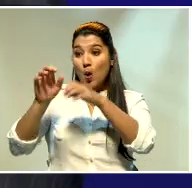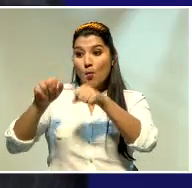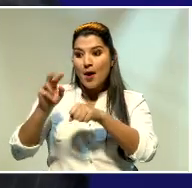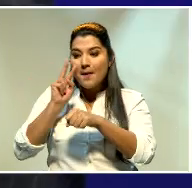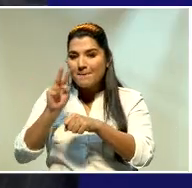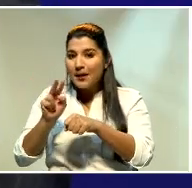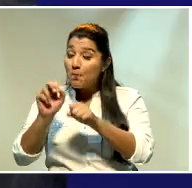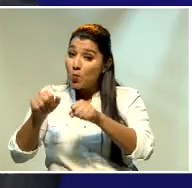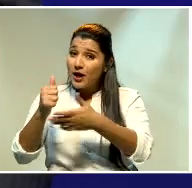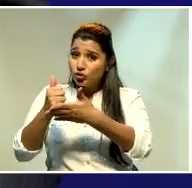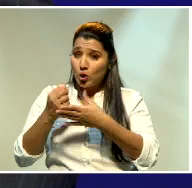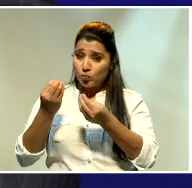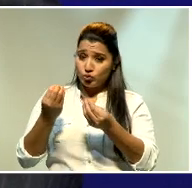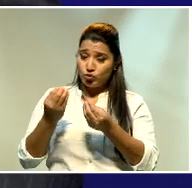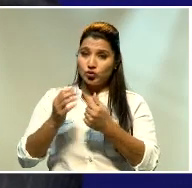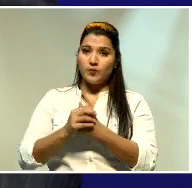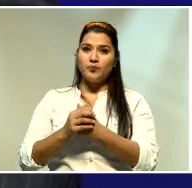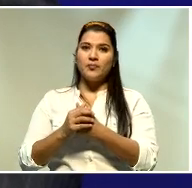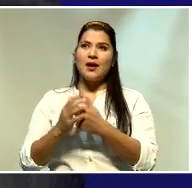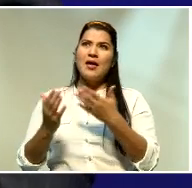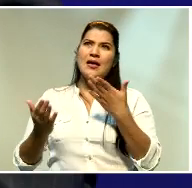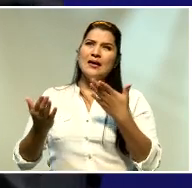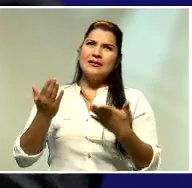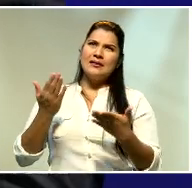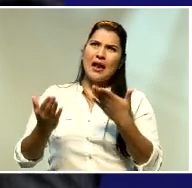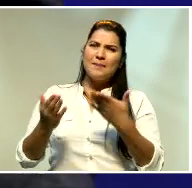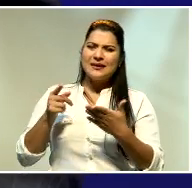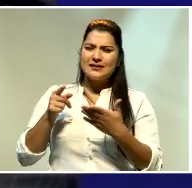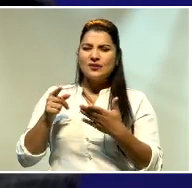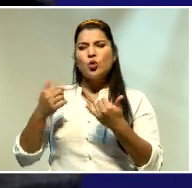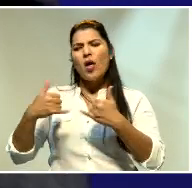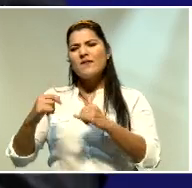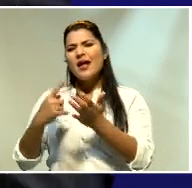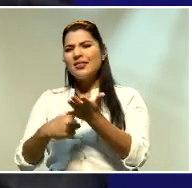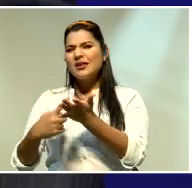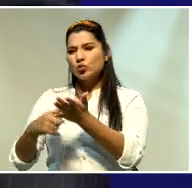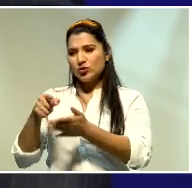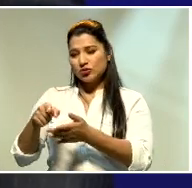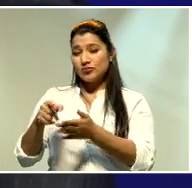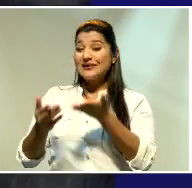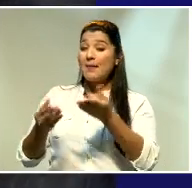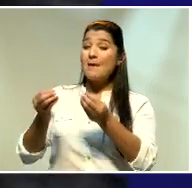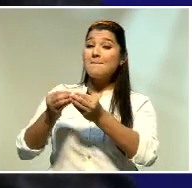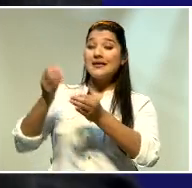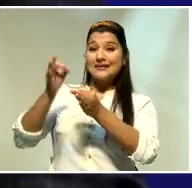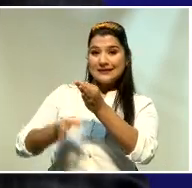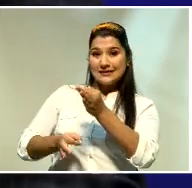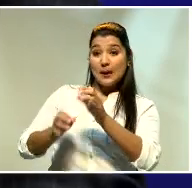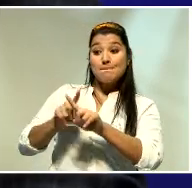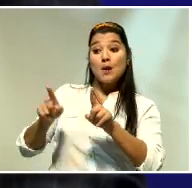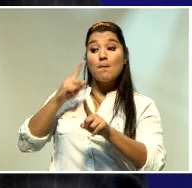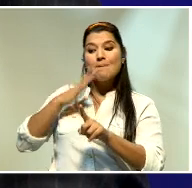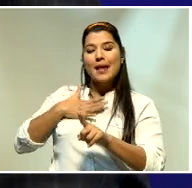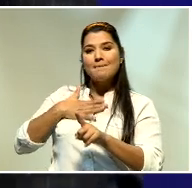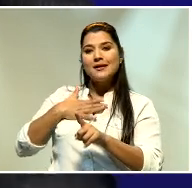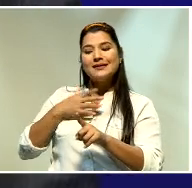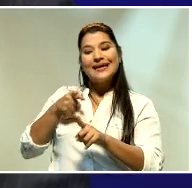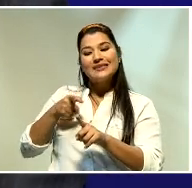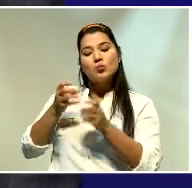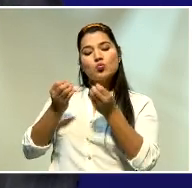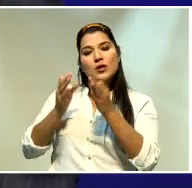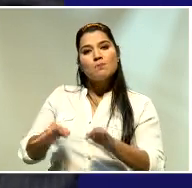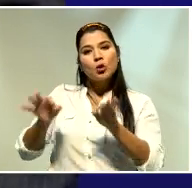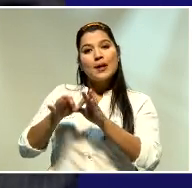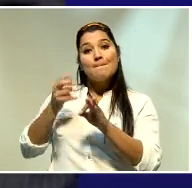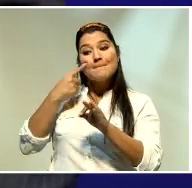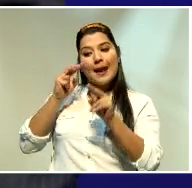vez es menos polémico la discusión que la de la usura, pero para mí es la herramienta clave para que la SUGEF y el sistema pueda ver bien